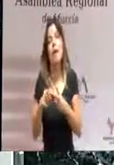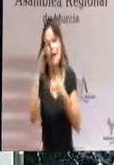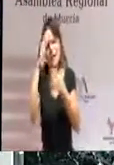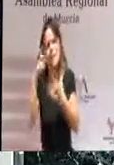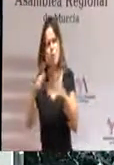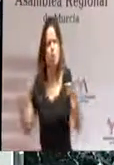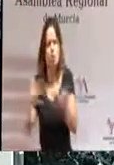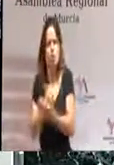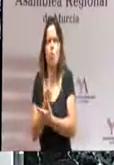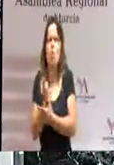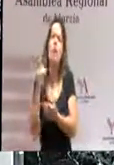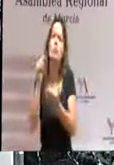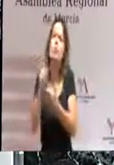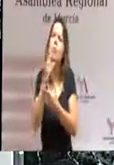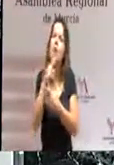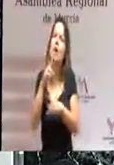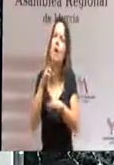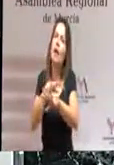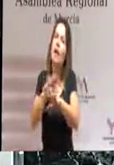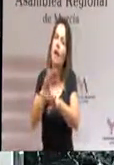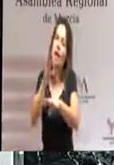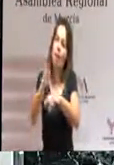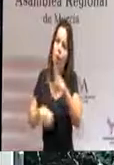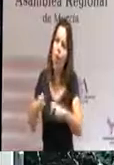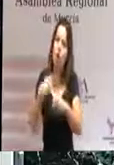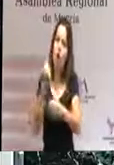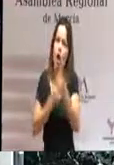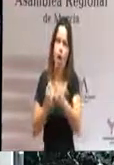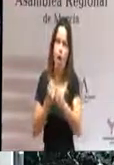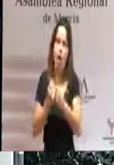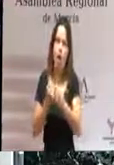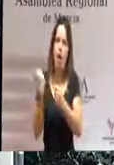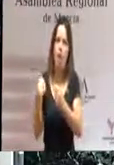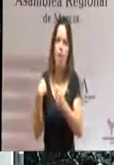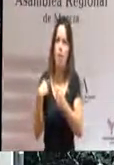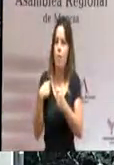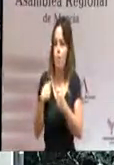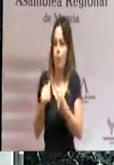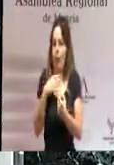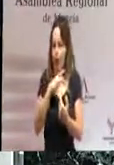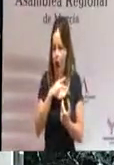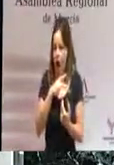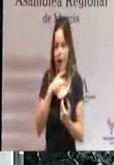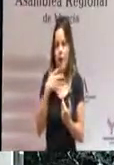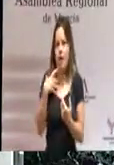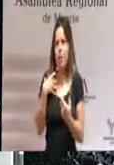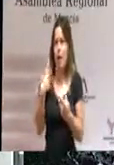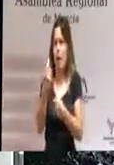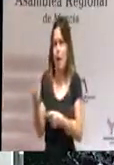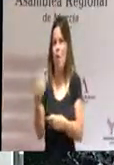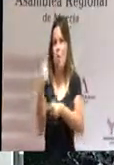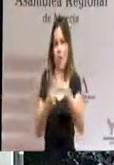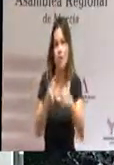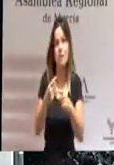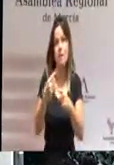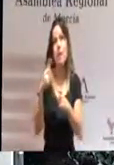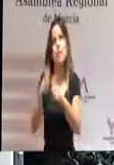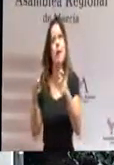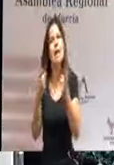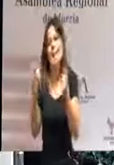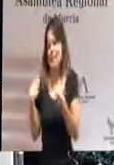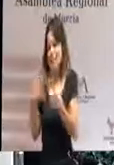momento incipiente de recuperación económica en el que aún había y hay familias y personas que necesitan del empuje y